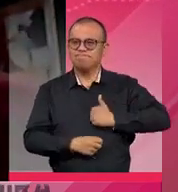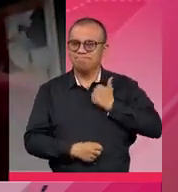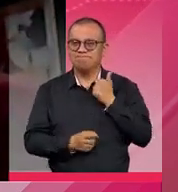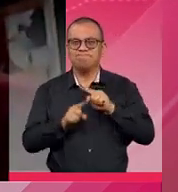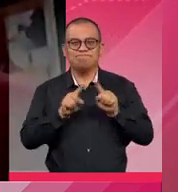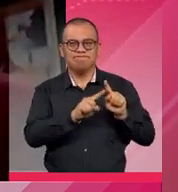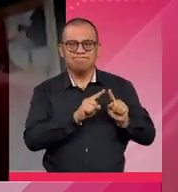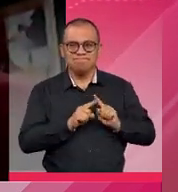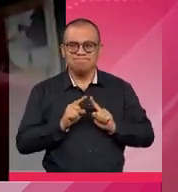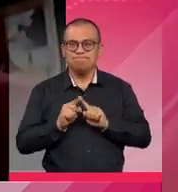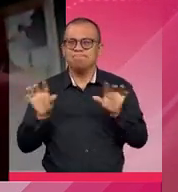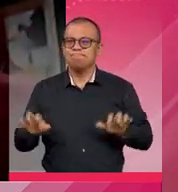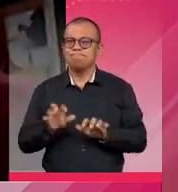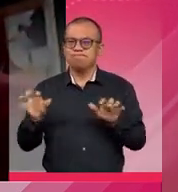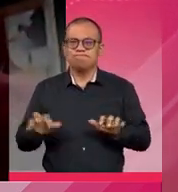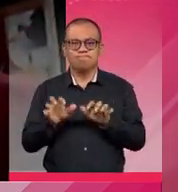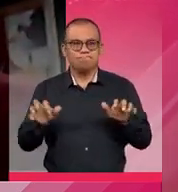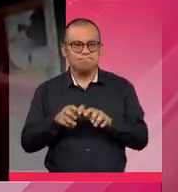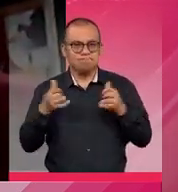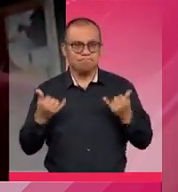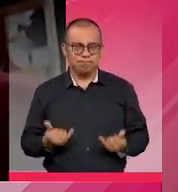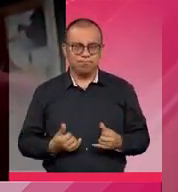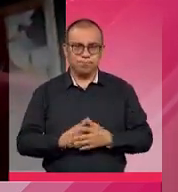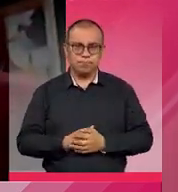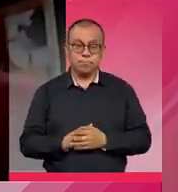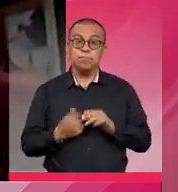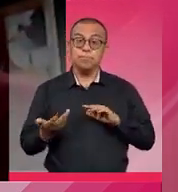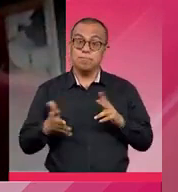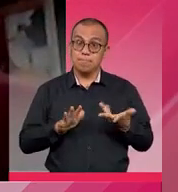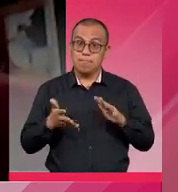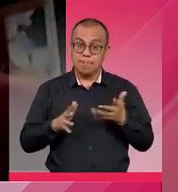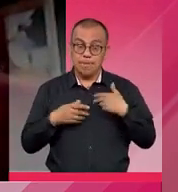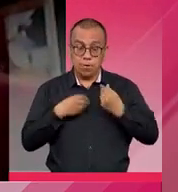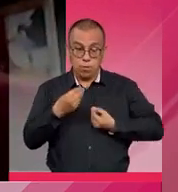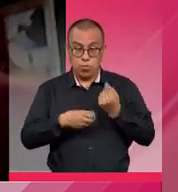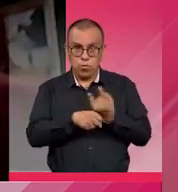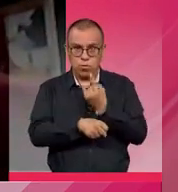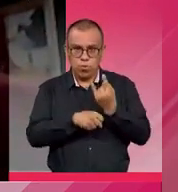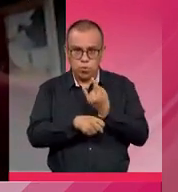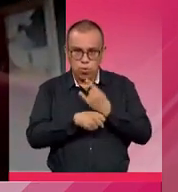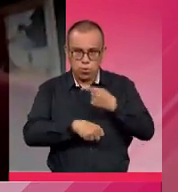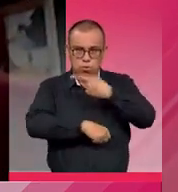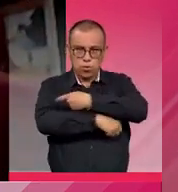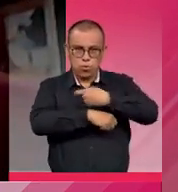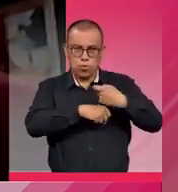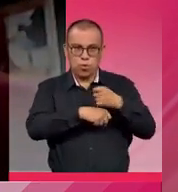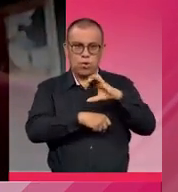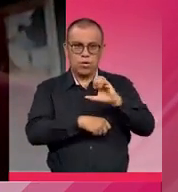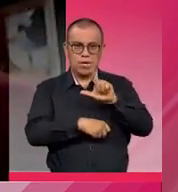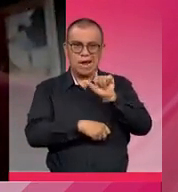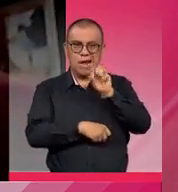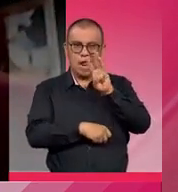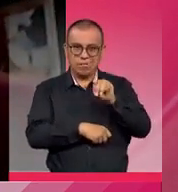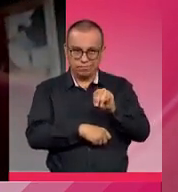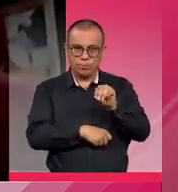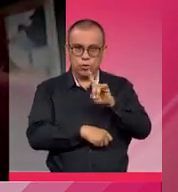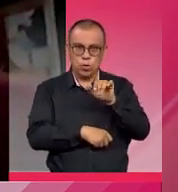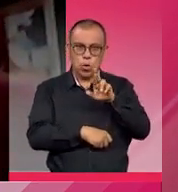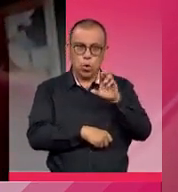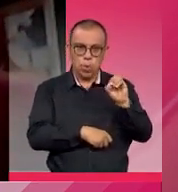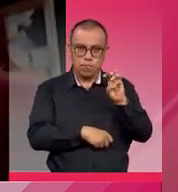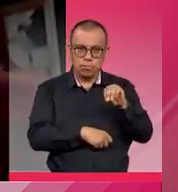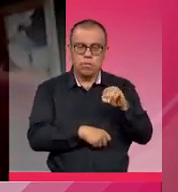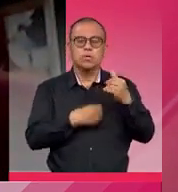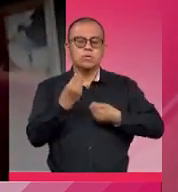herramientas que existen en la actualidad entre ellas estamos utilizando el claro para colgar todo el material de